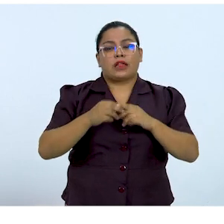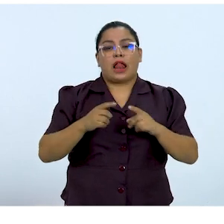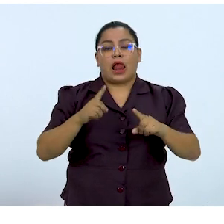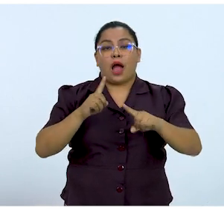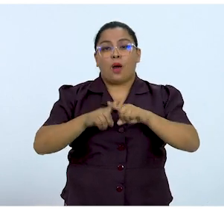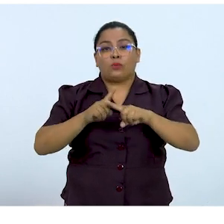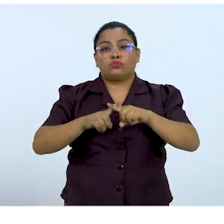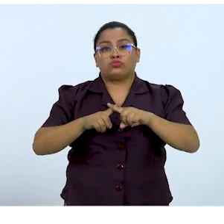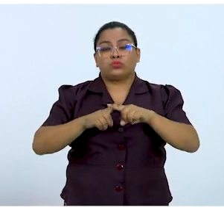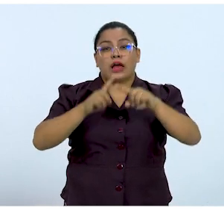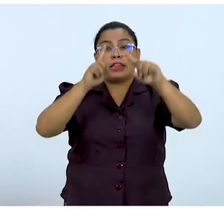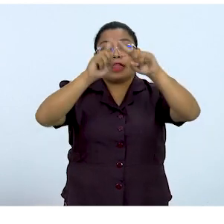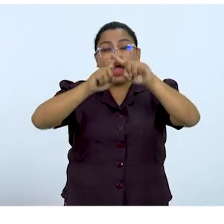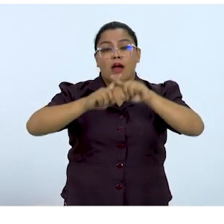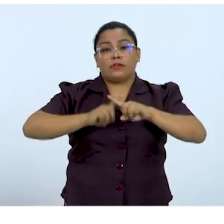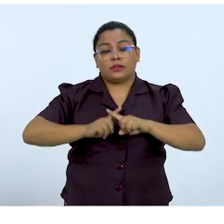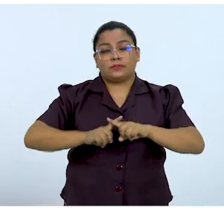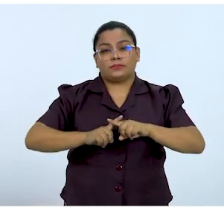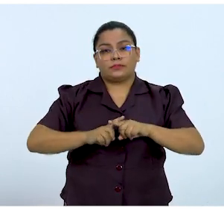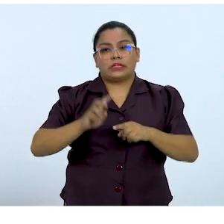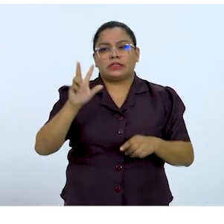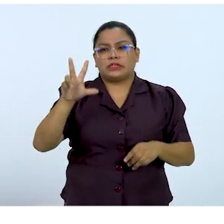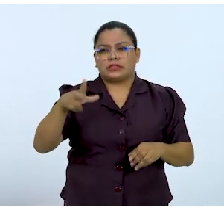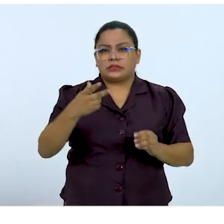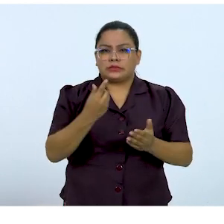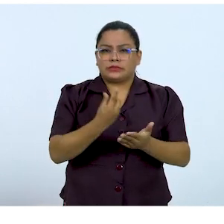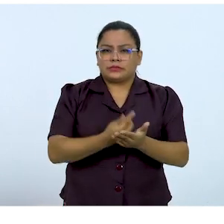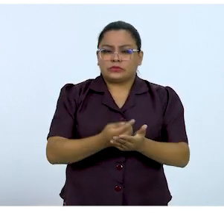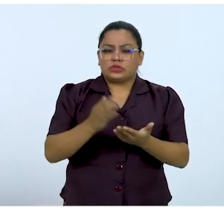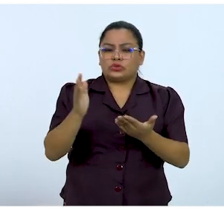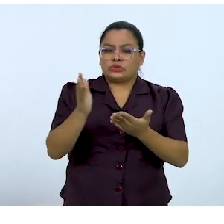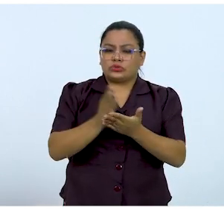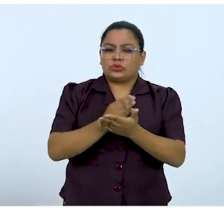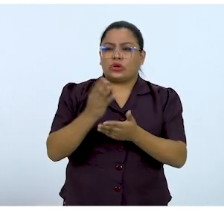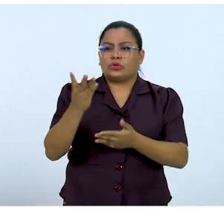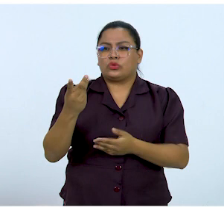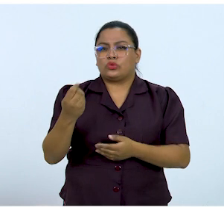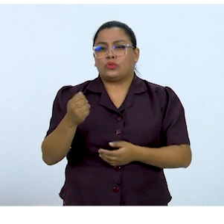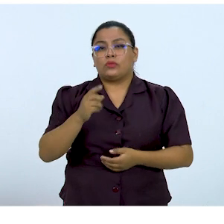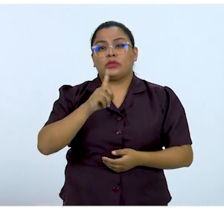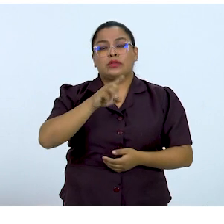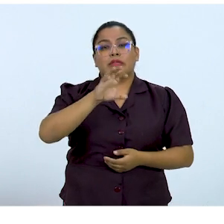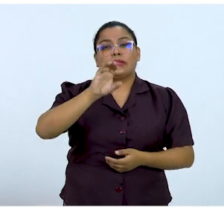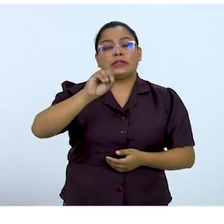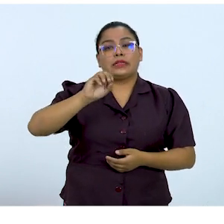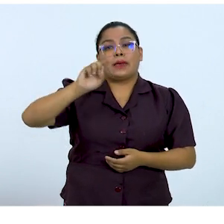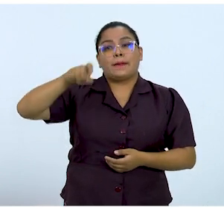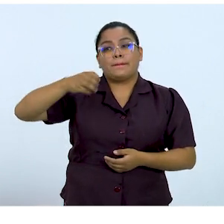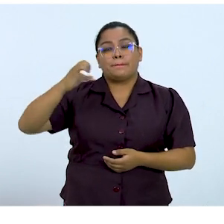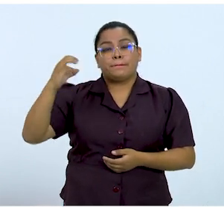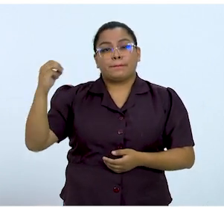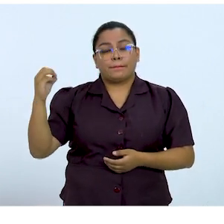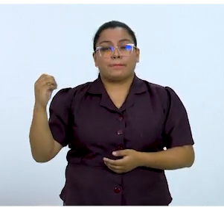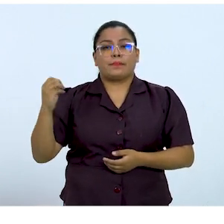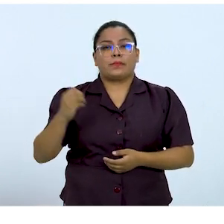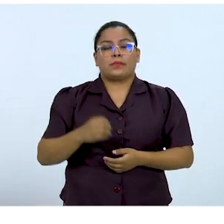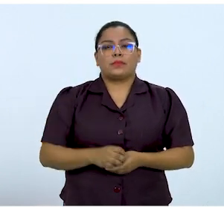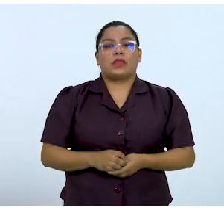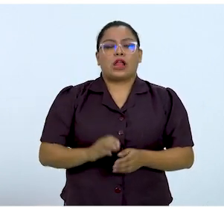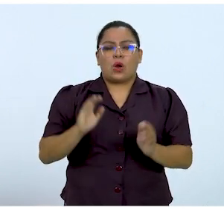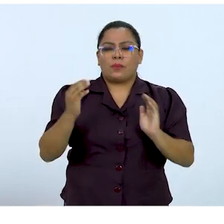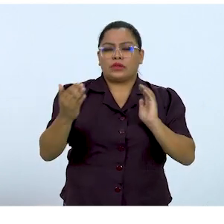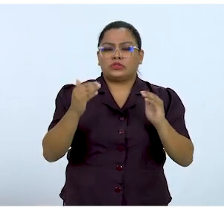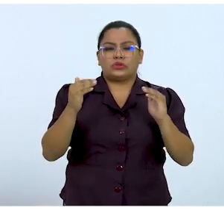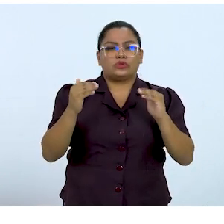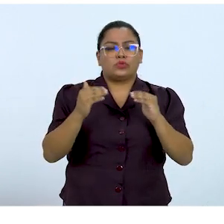las tablas de multiplicar. En tercer grado se estudian los números hasta 10.000, la recta numérica también